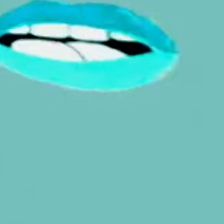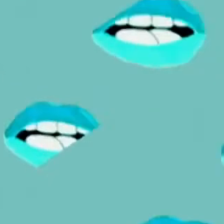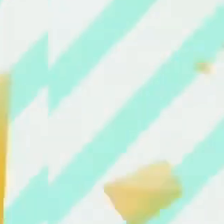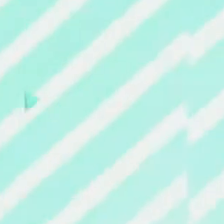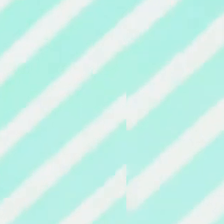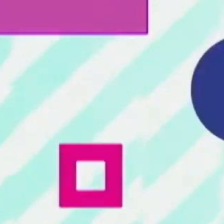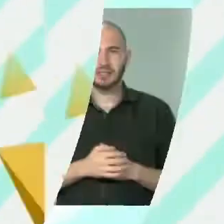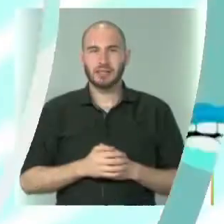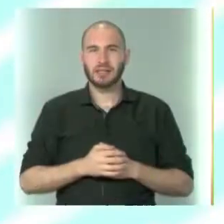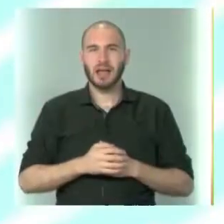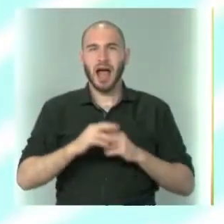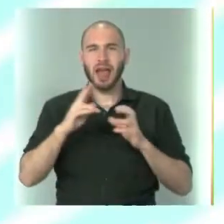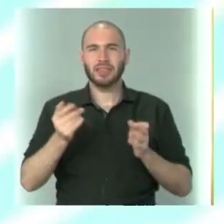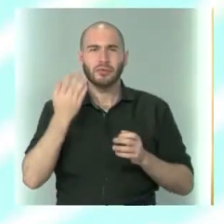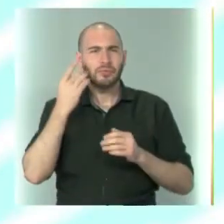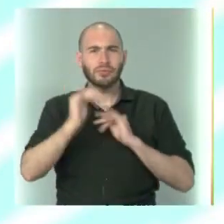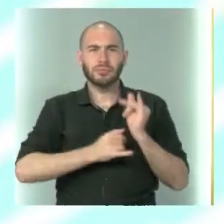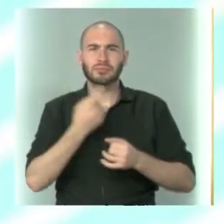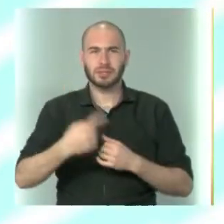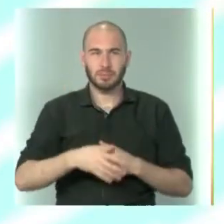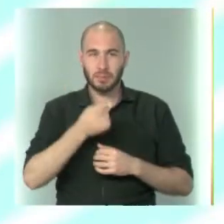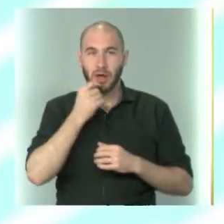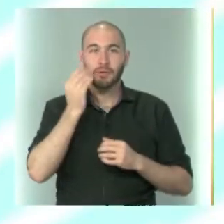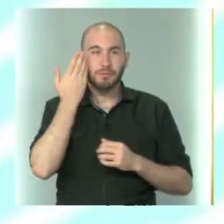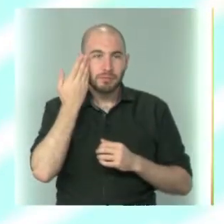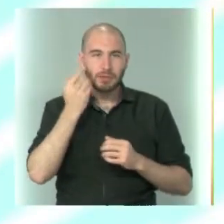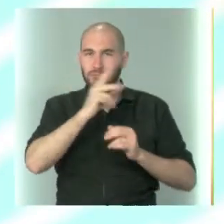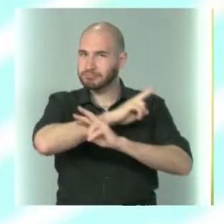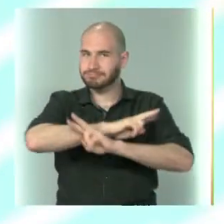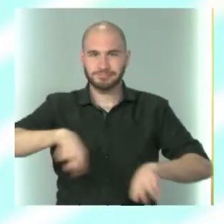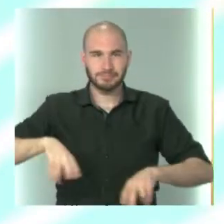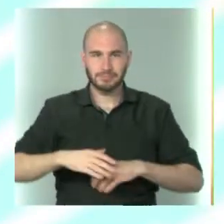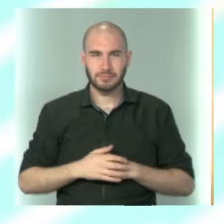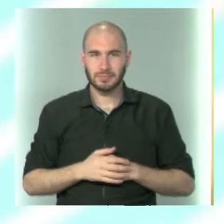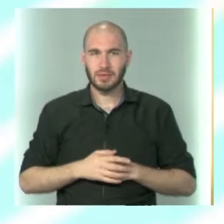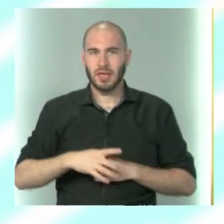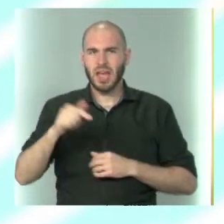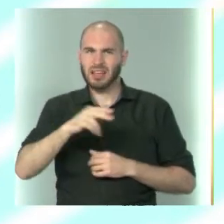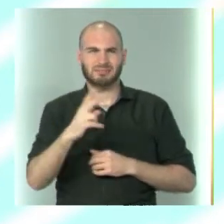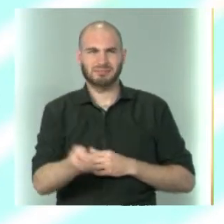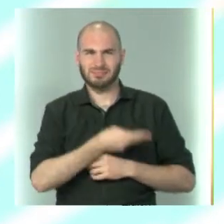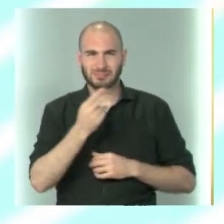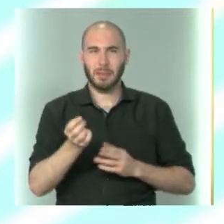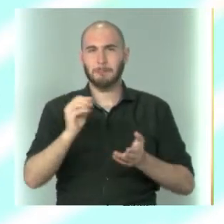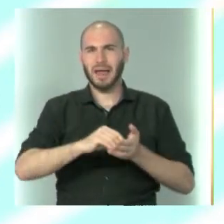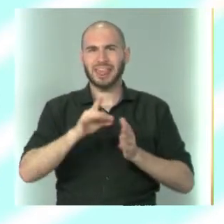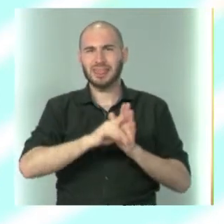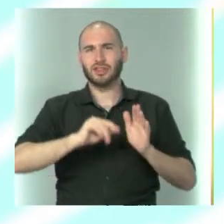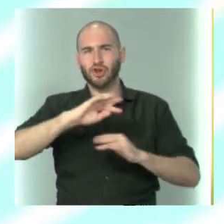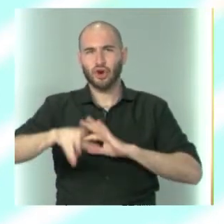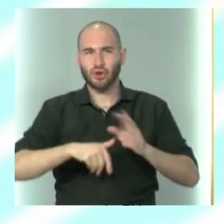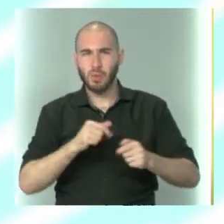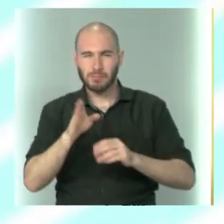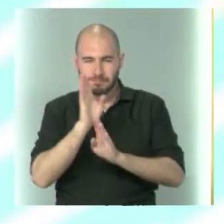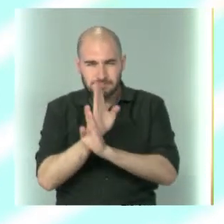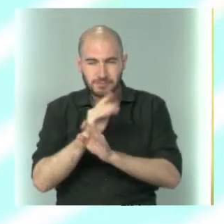se habla dentro de las redes de las redes. Y en este caso dice, Facebook no debería de existir. Realmente no sirve para mucho y encima roban tus datos y te